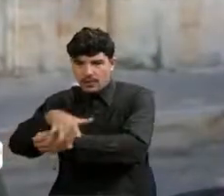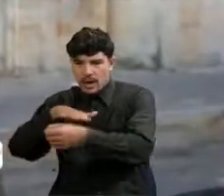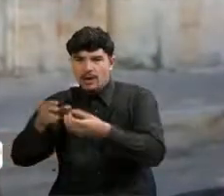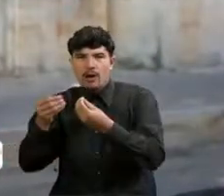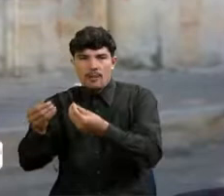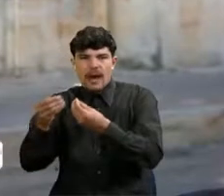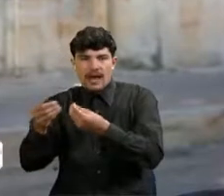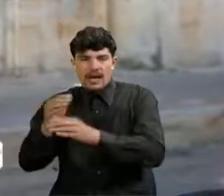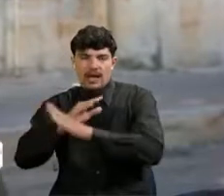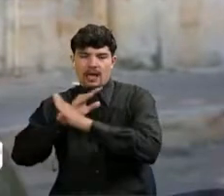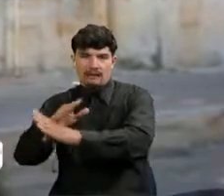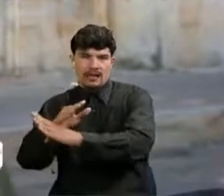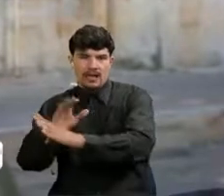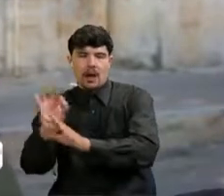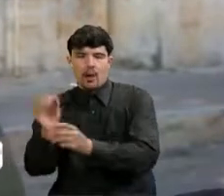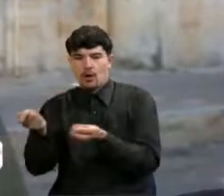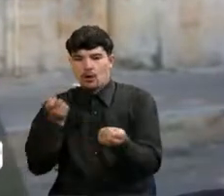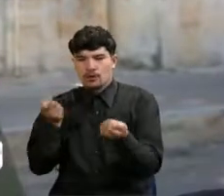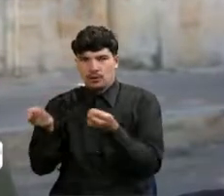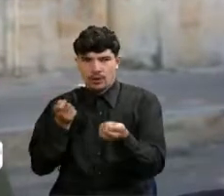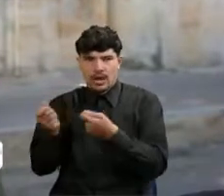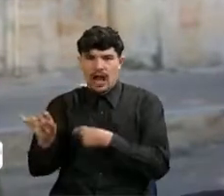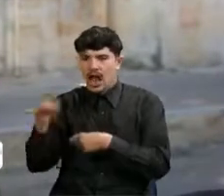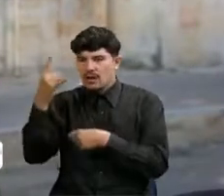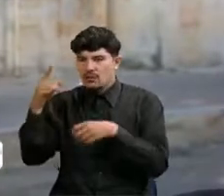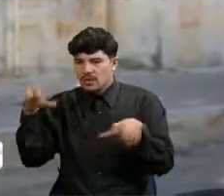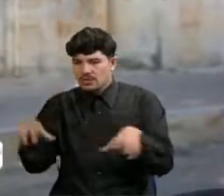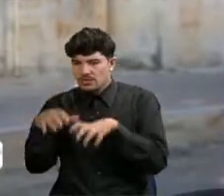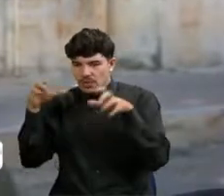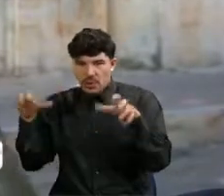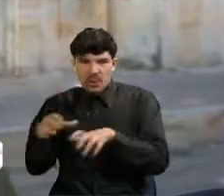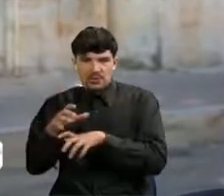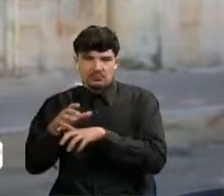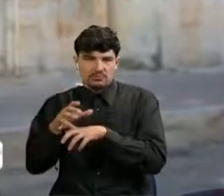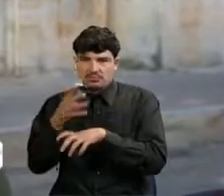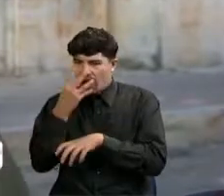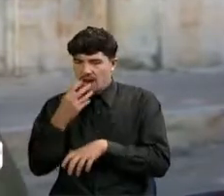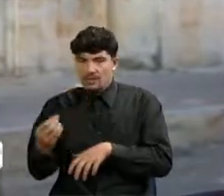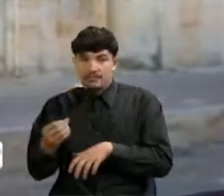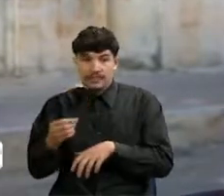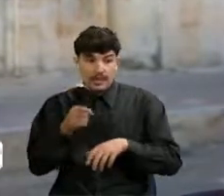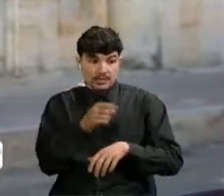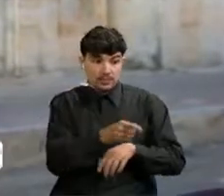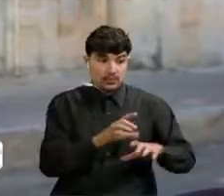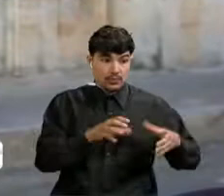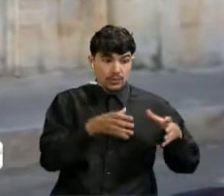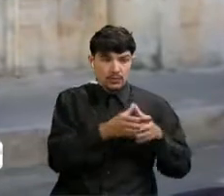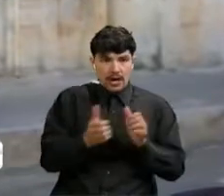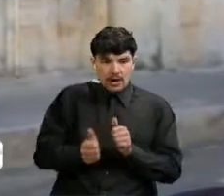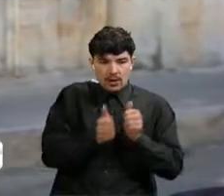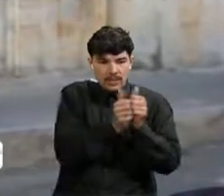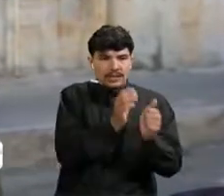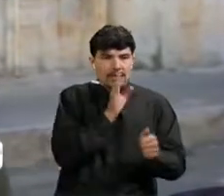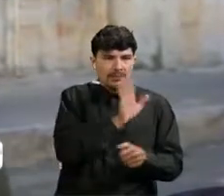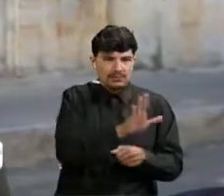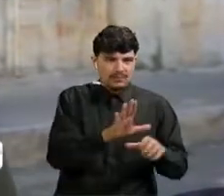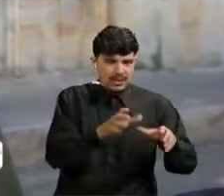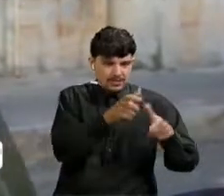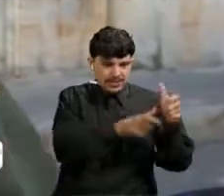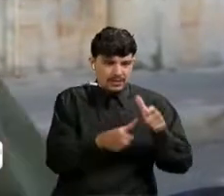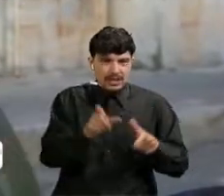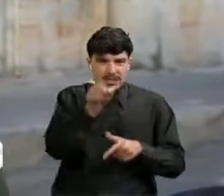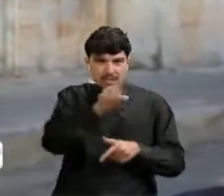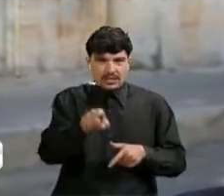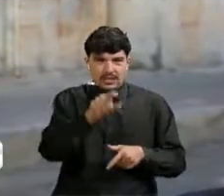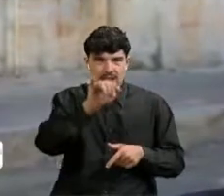prevenir controlar y disuadir que se presenten más acciones criminales este grupo pues se acompaña de un personal de la sijín para que en el